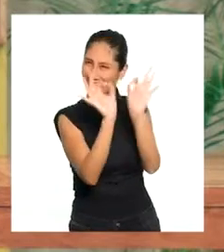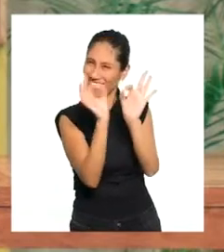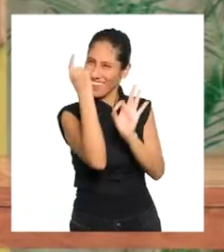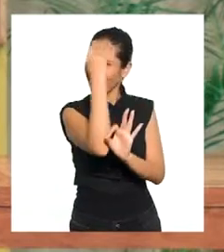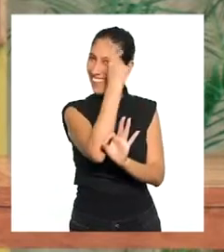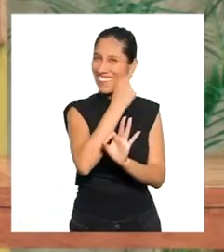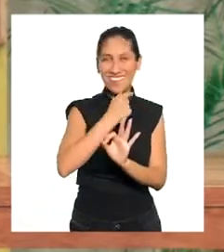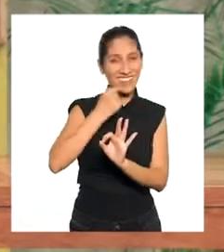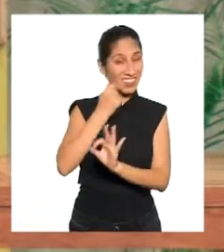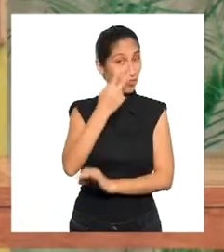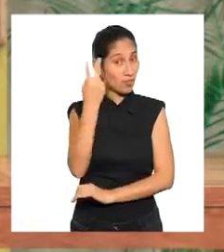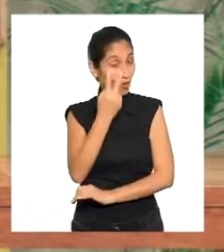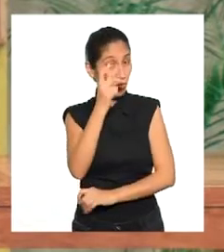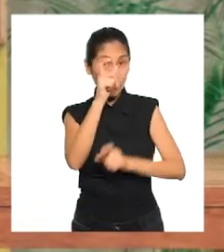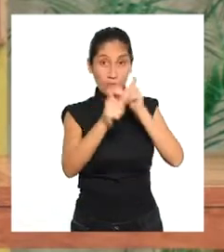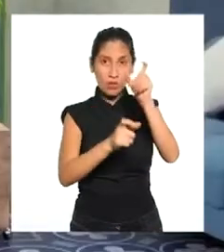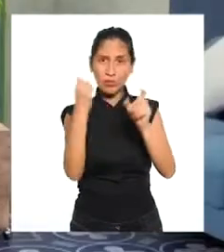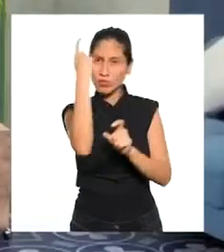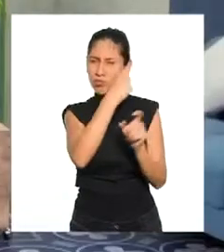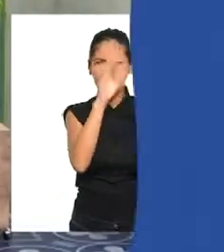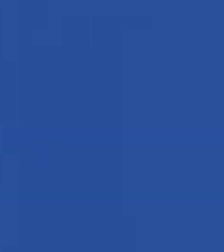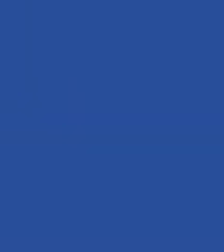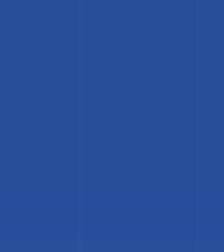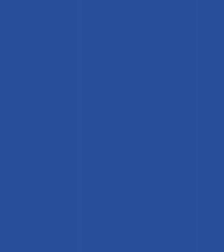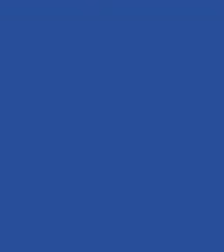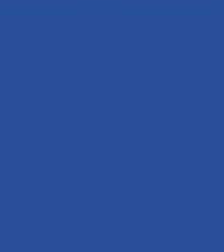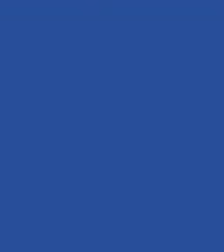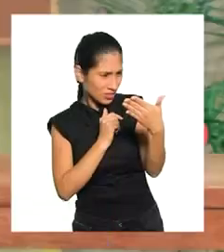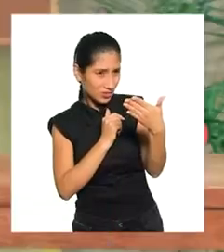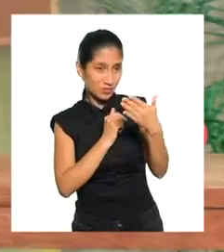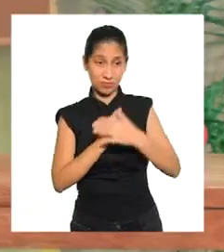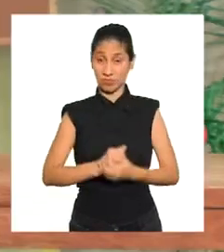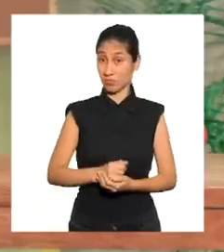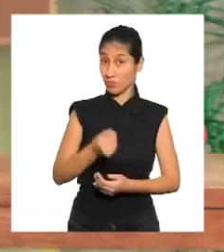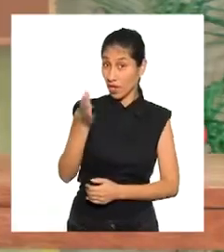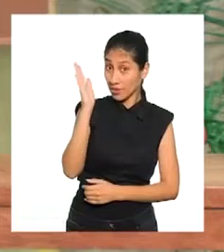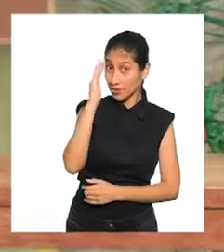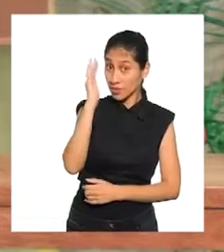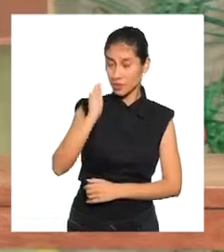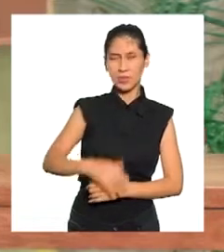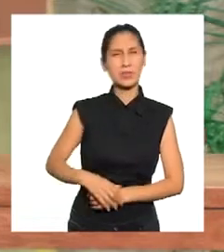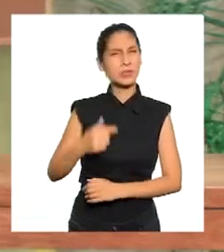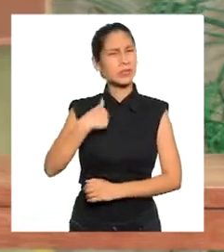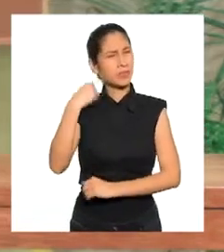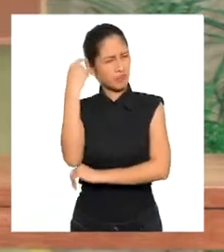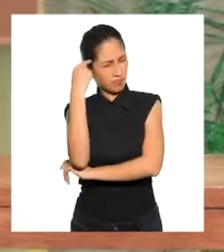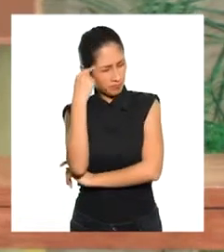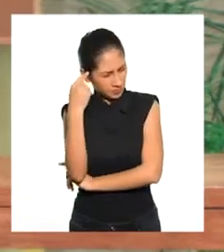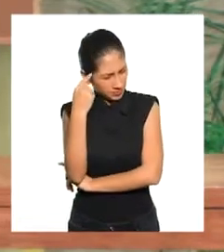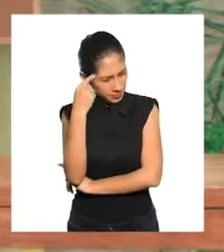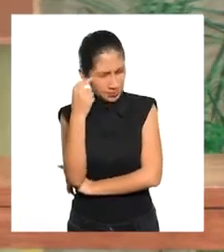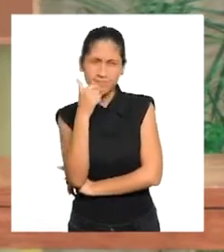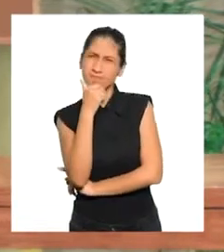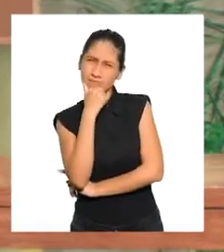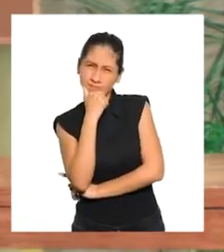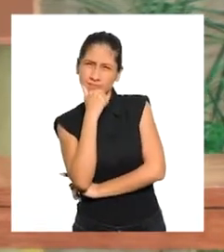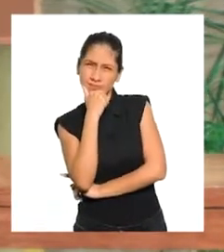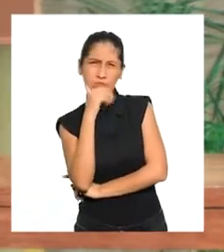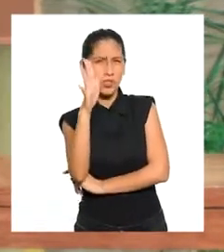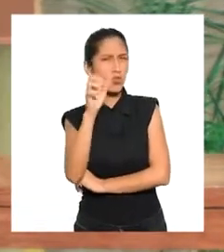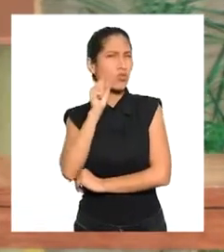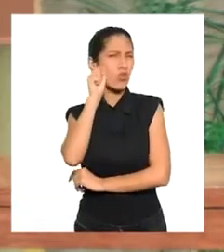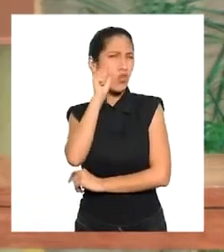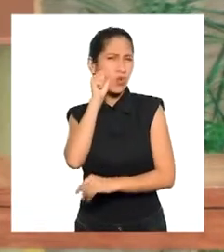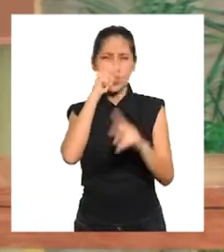Qué increíble que dos personas puedan ser tan igualitas. A ver, ¿sabes, Brigitte? Me he quedado pensando. Si tus